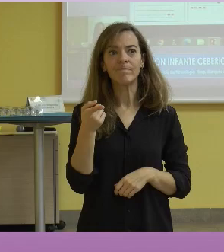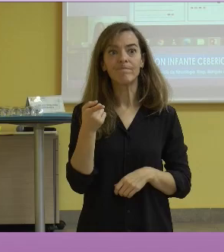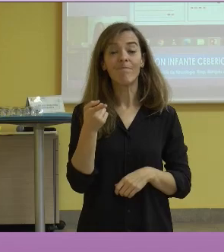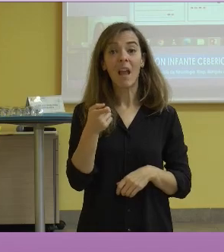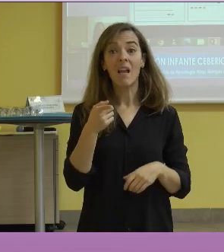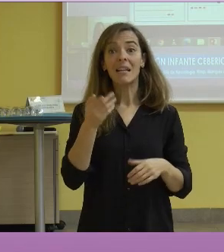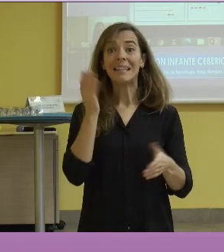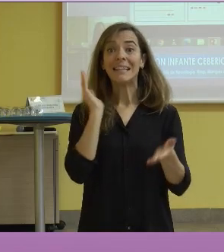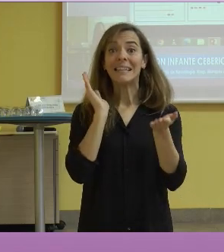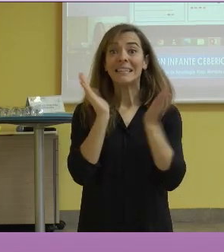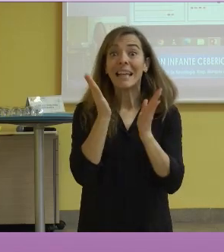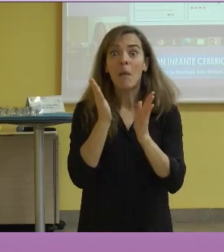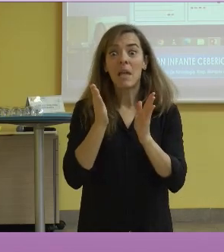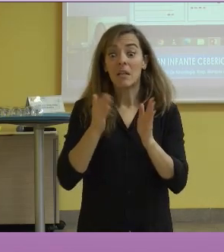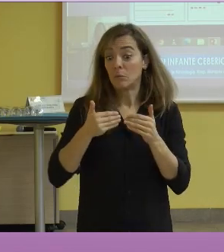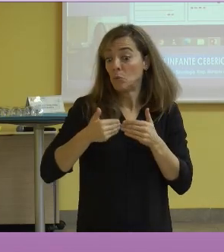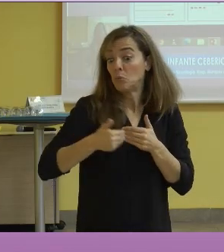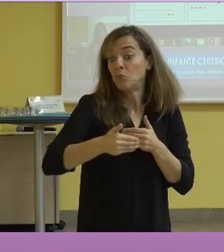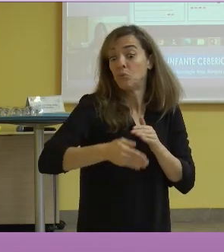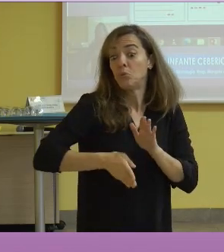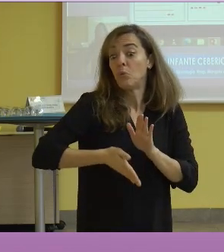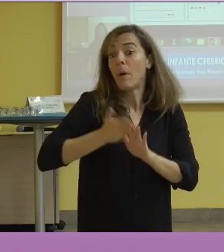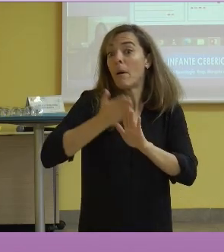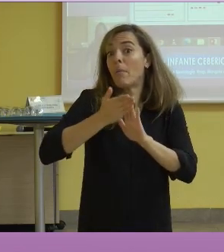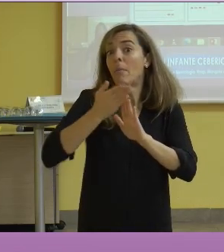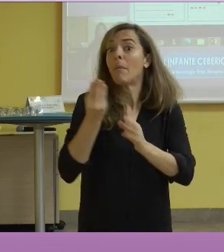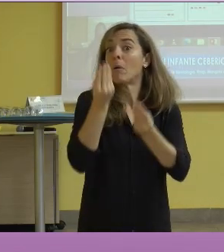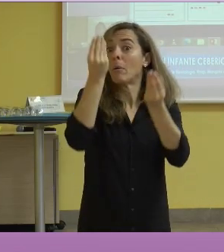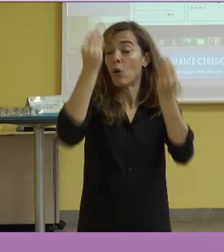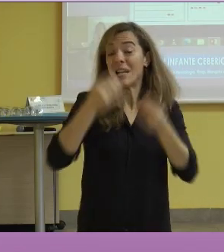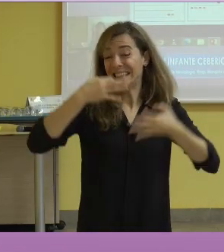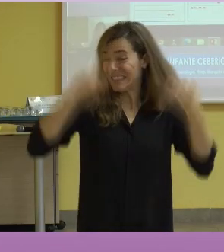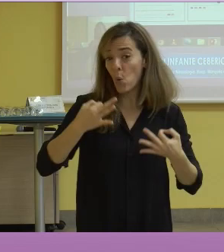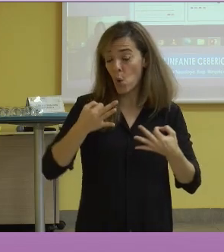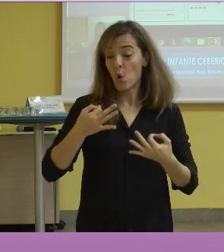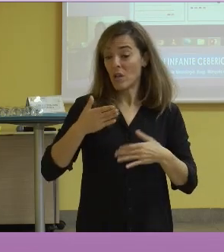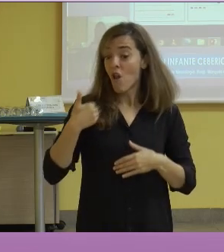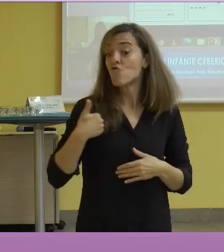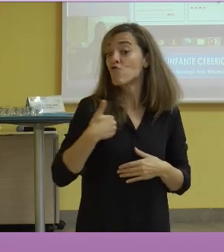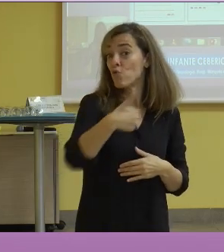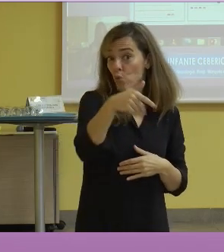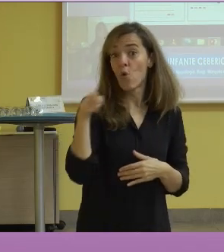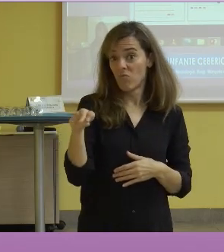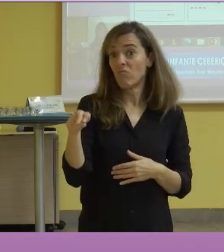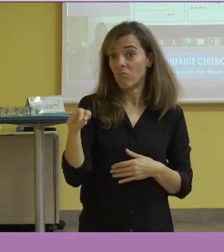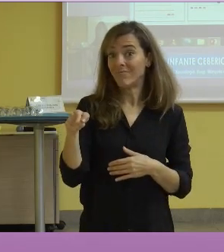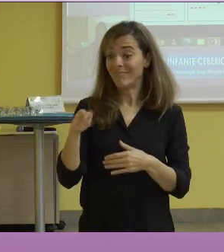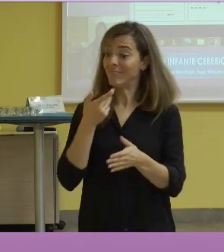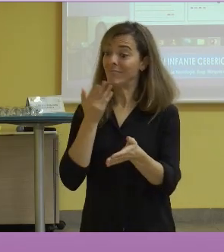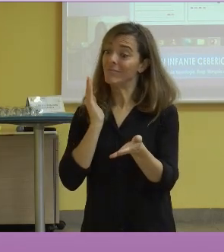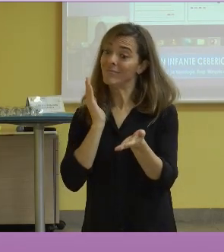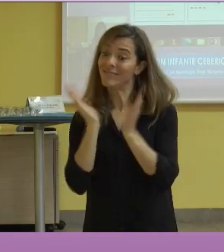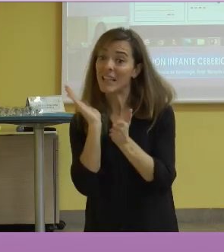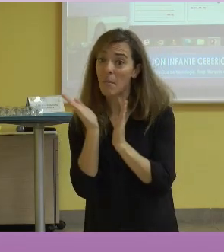Las terapias génicas avanzan, seguramente el futuro, ¿no?, de las terapias de estas enfermedades genéticas, pues va a ser, ¿no?,